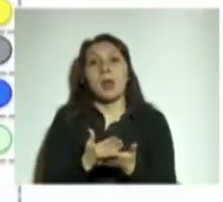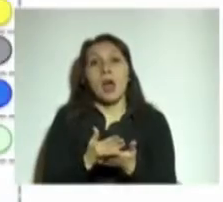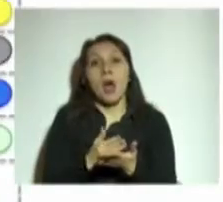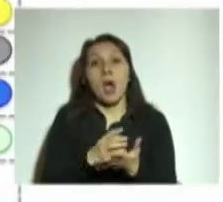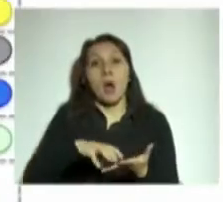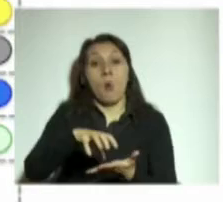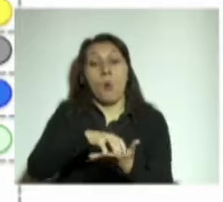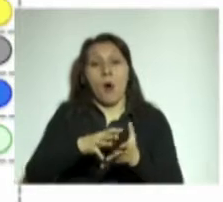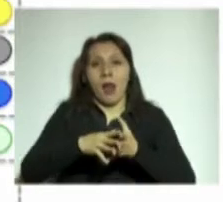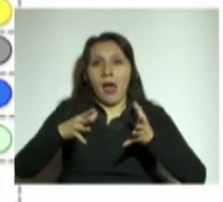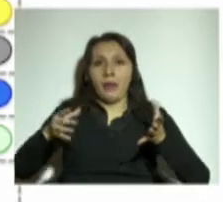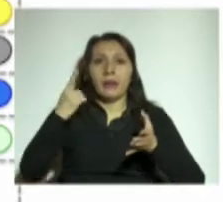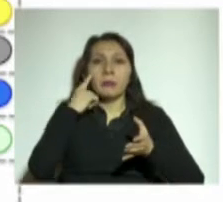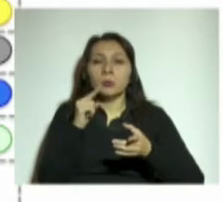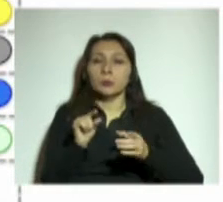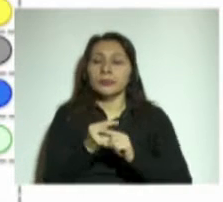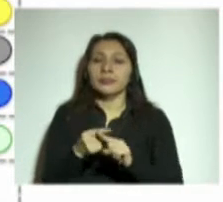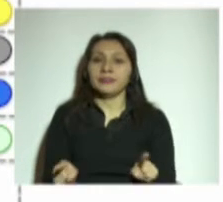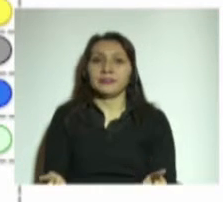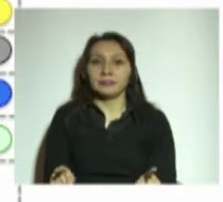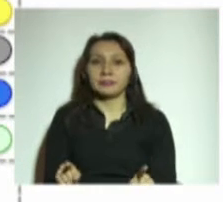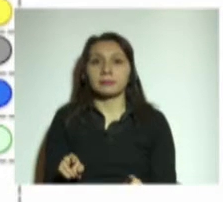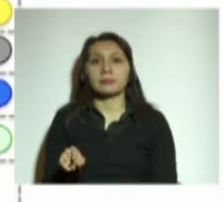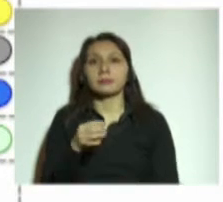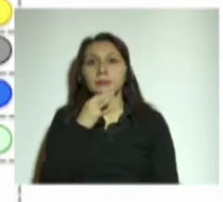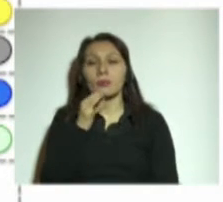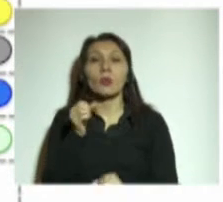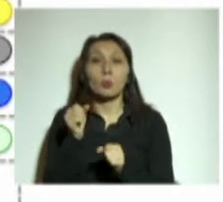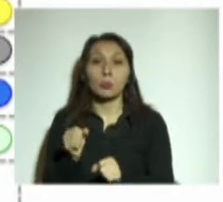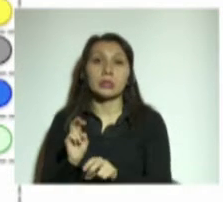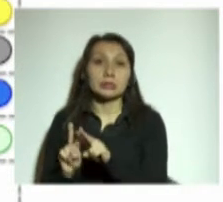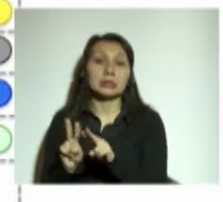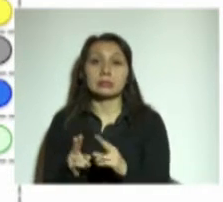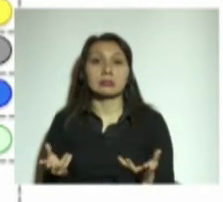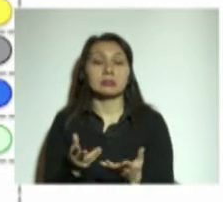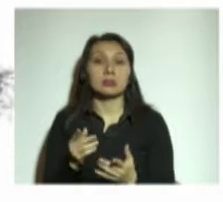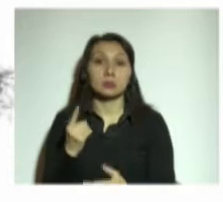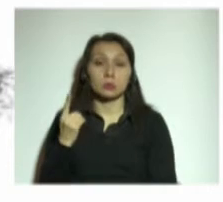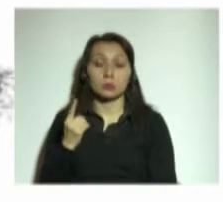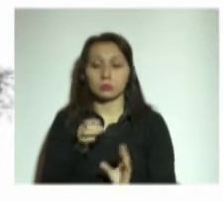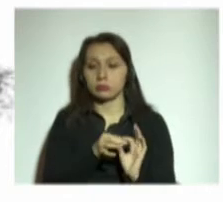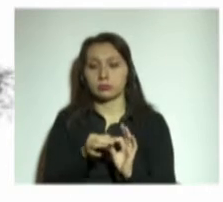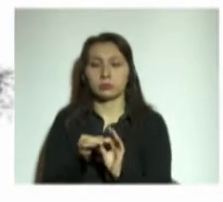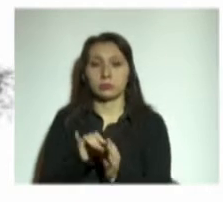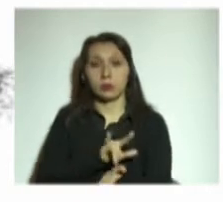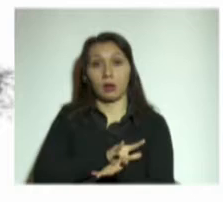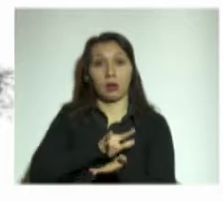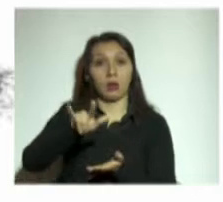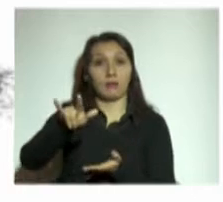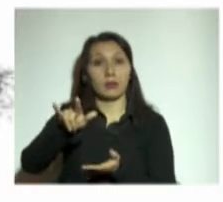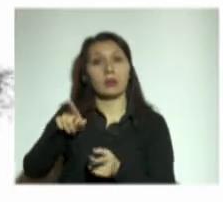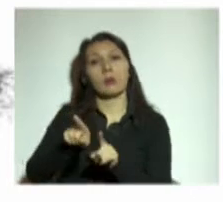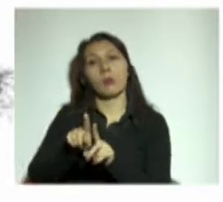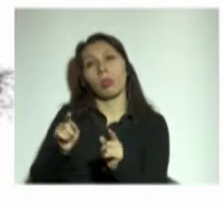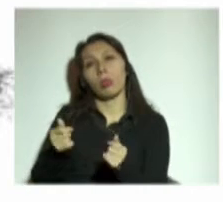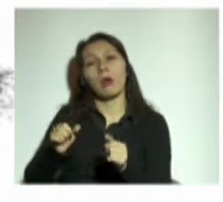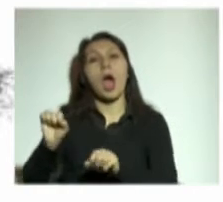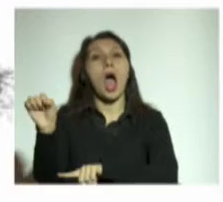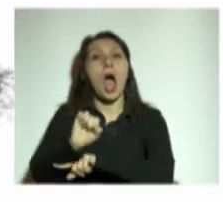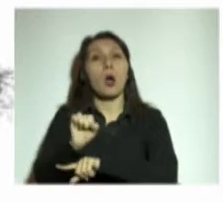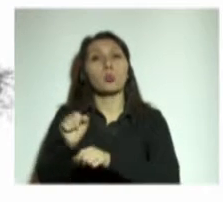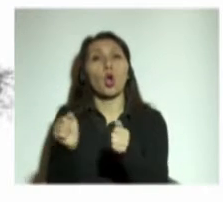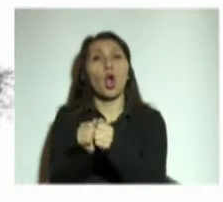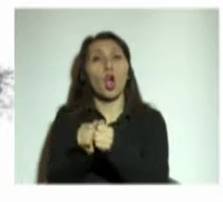a lo grande, ¿no?, pero un poco diferente, es decir, que pueda ser, pues, si uno define un avión como un autobús con alas,